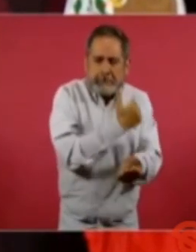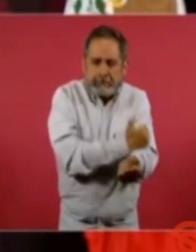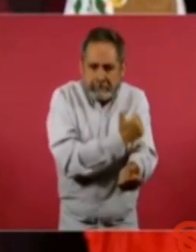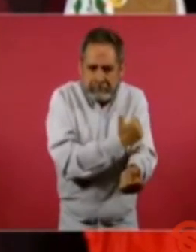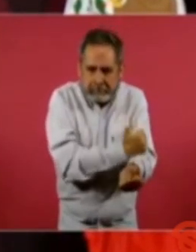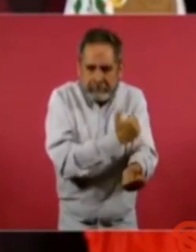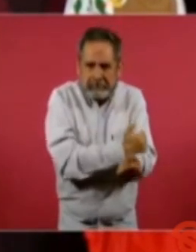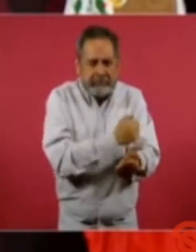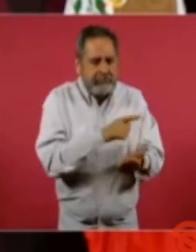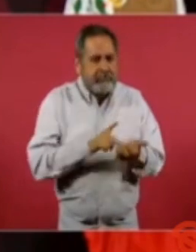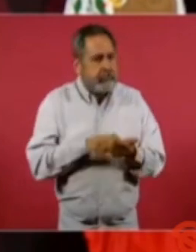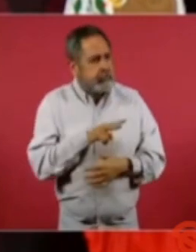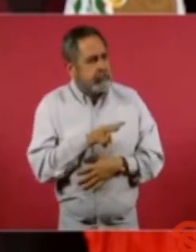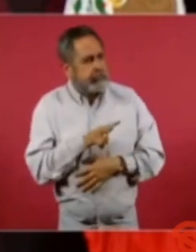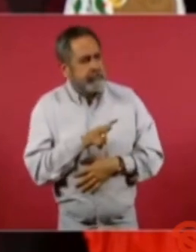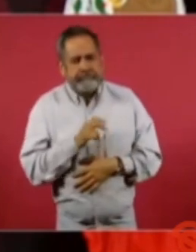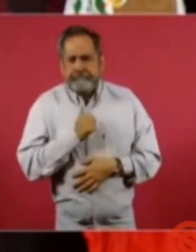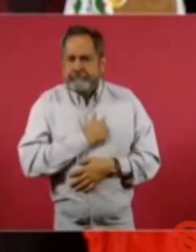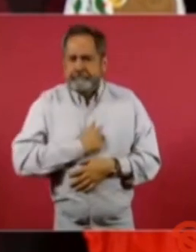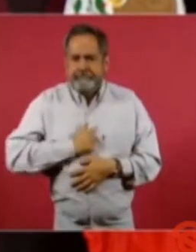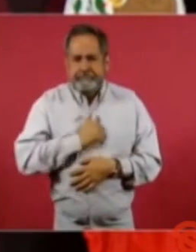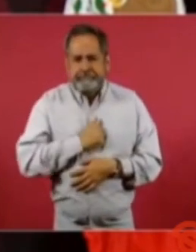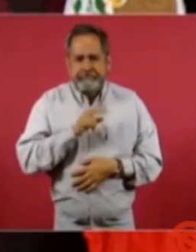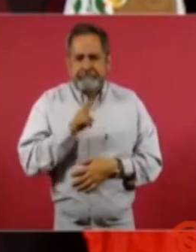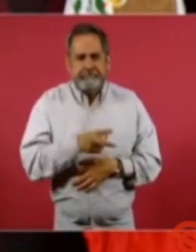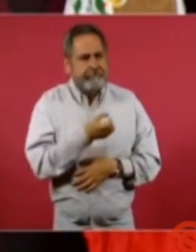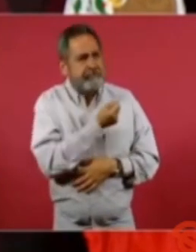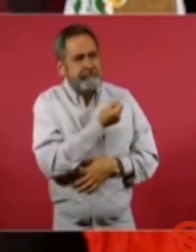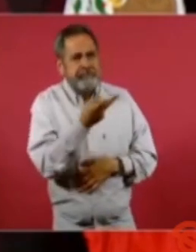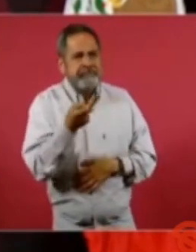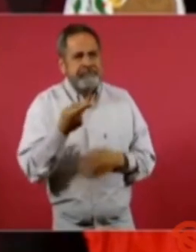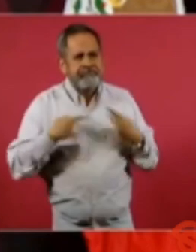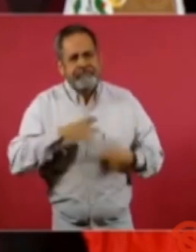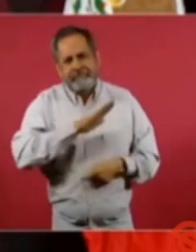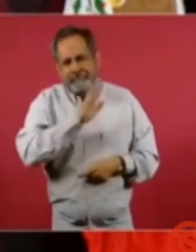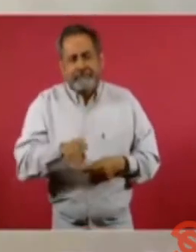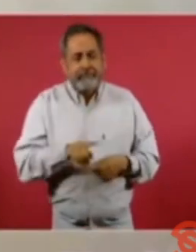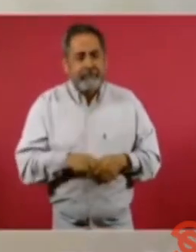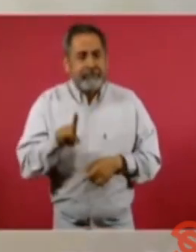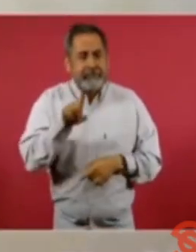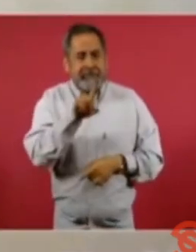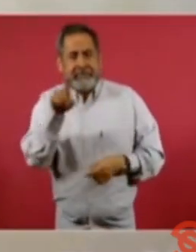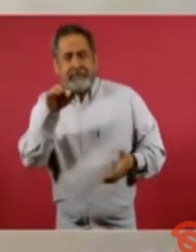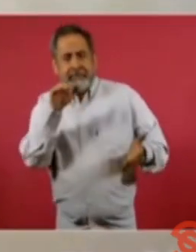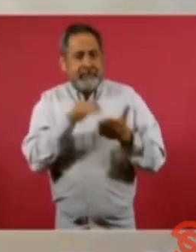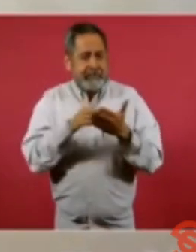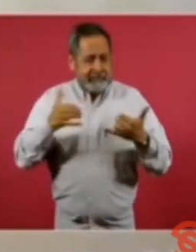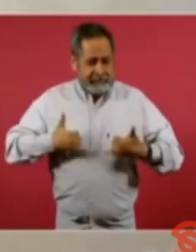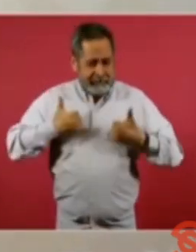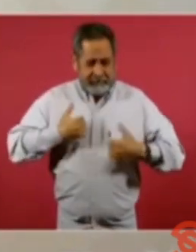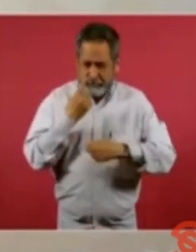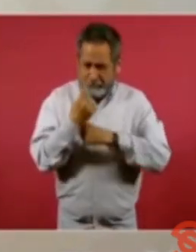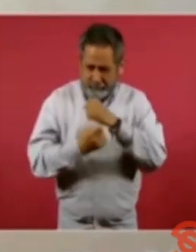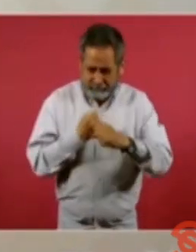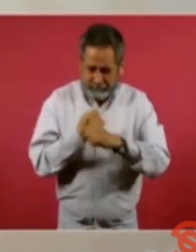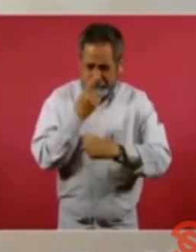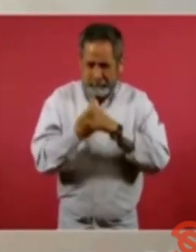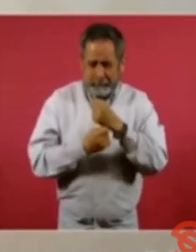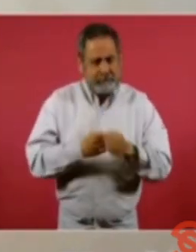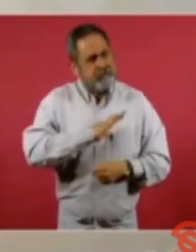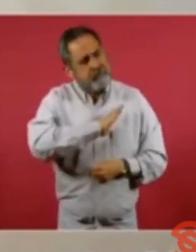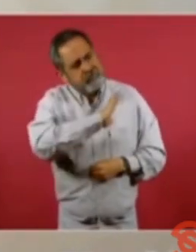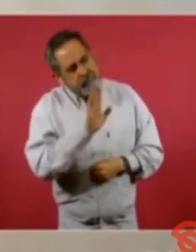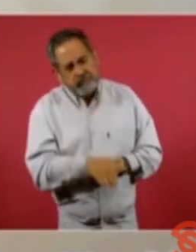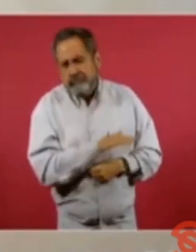que dolorosamente significa que pierdan la vida 100,000 jóvenes cada año por el consumo de